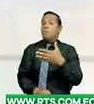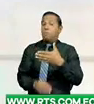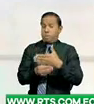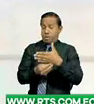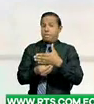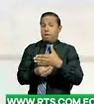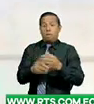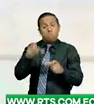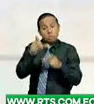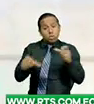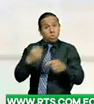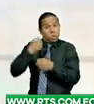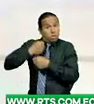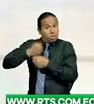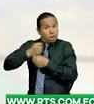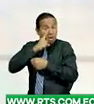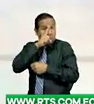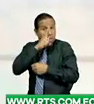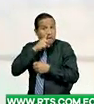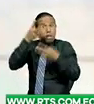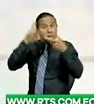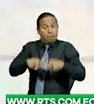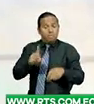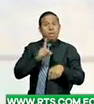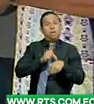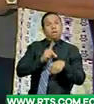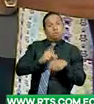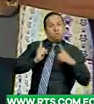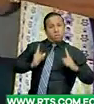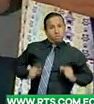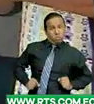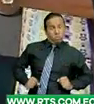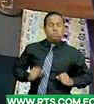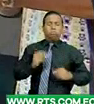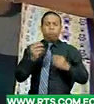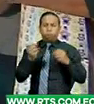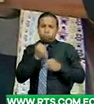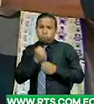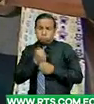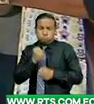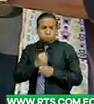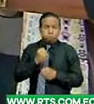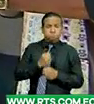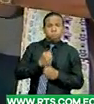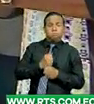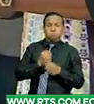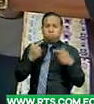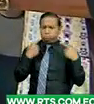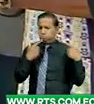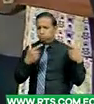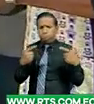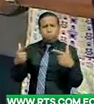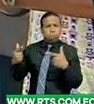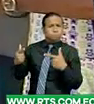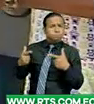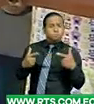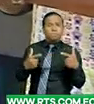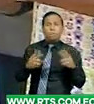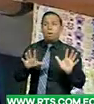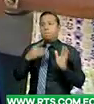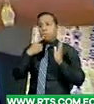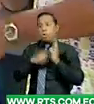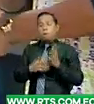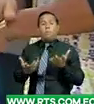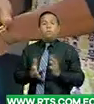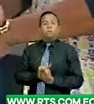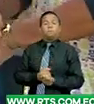aérea como del Ministerio de Salud Pública. Primero la palma del mar, ¿no? De ahí vamos a la parte de arriba. En una